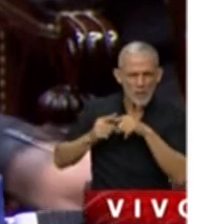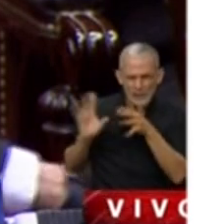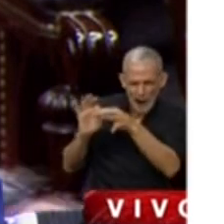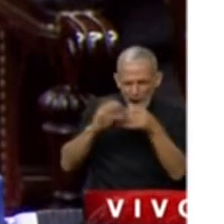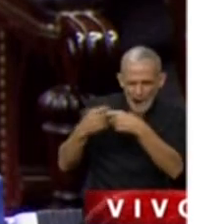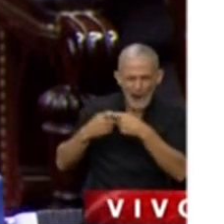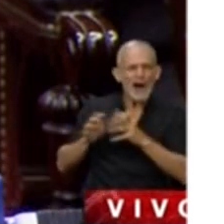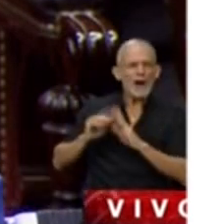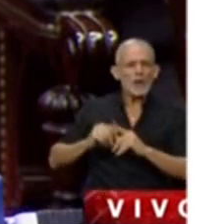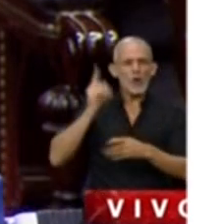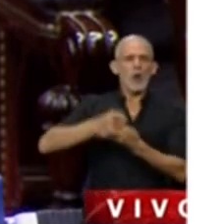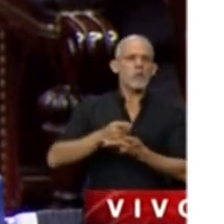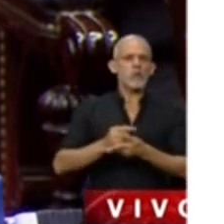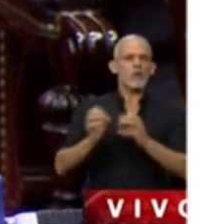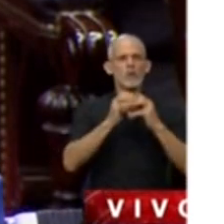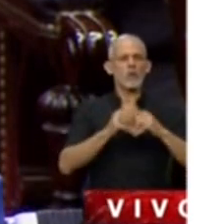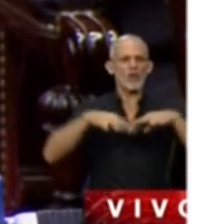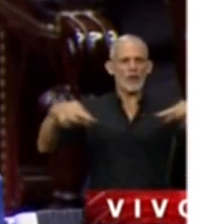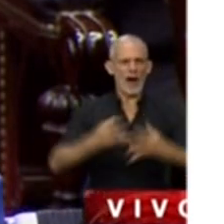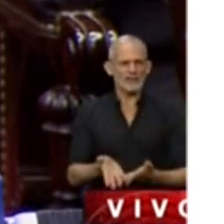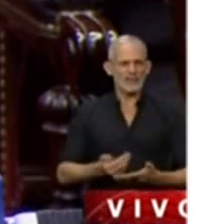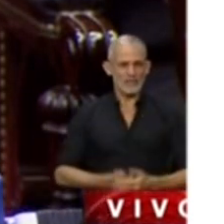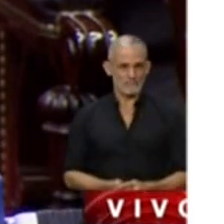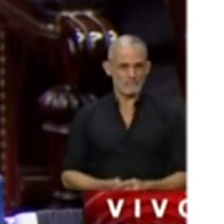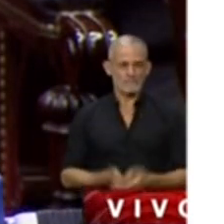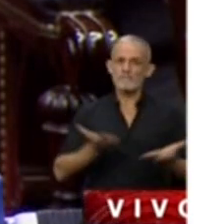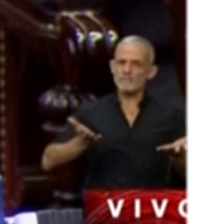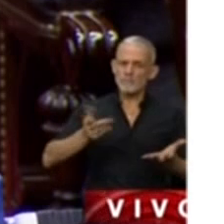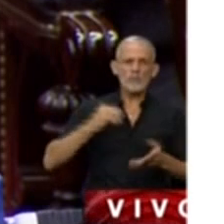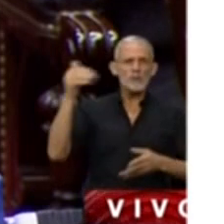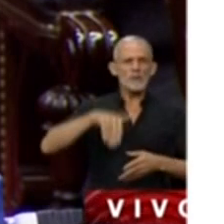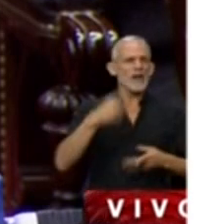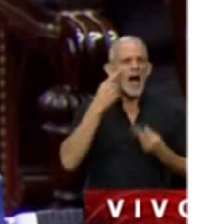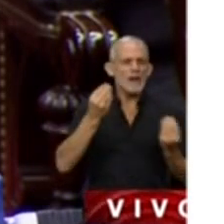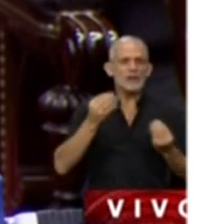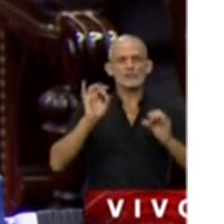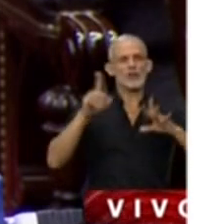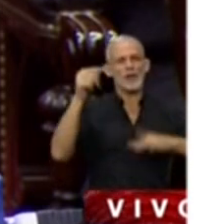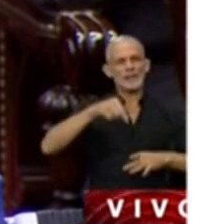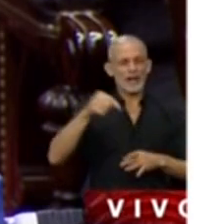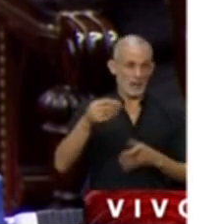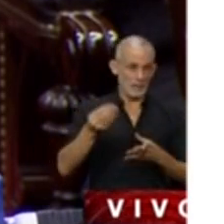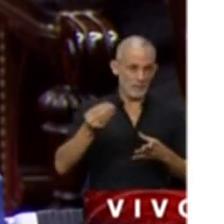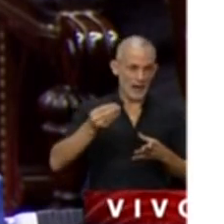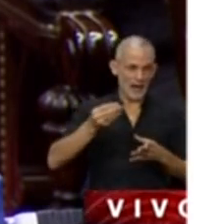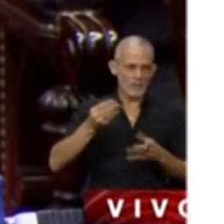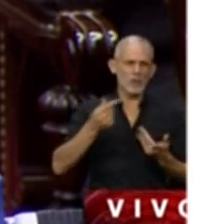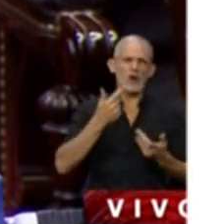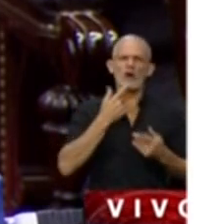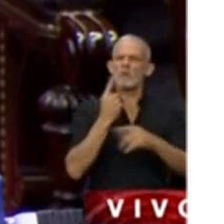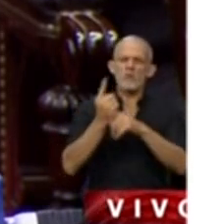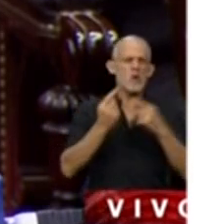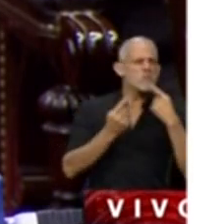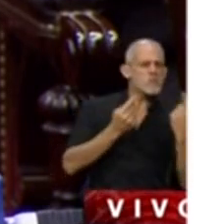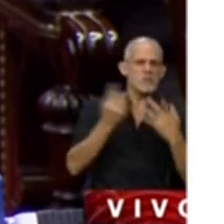y hay boleta única electrónica en mendoza el gobierno el radicalismo la sancionará el año pasado con apoyo del peronismo decir